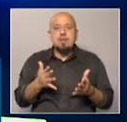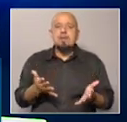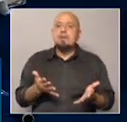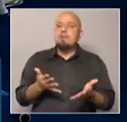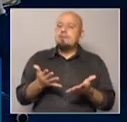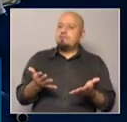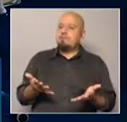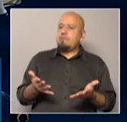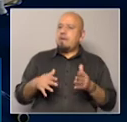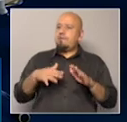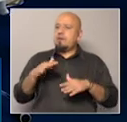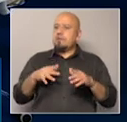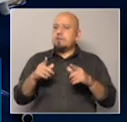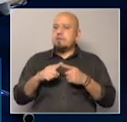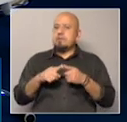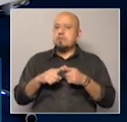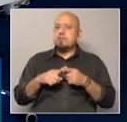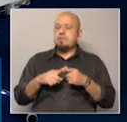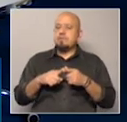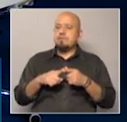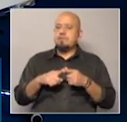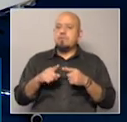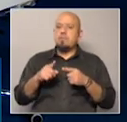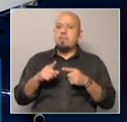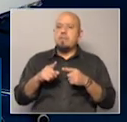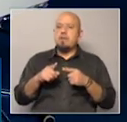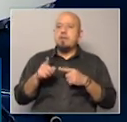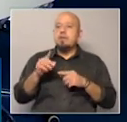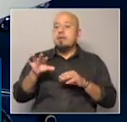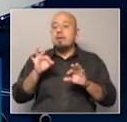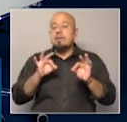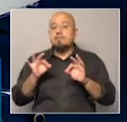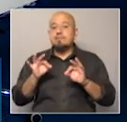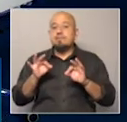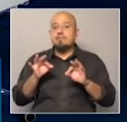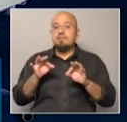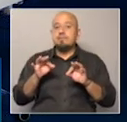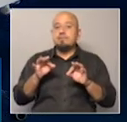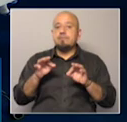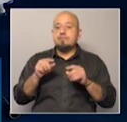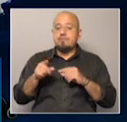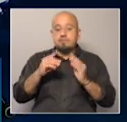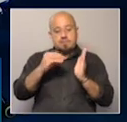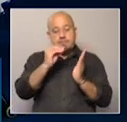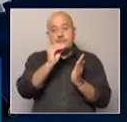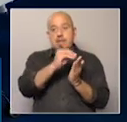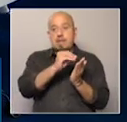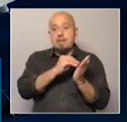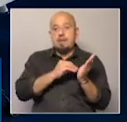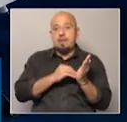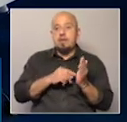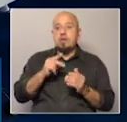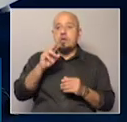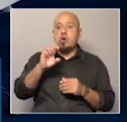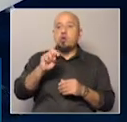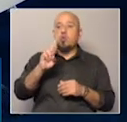no necesariamente se iría a elegir una de las parejas que están en este registro único de adopción, que se conoce como el